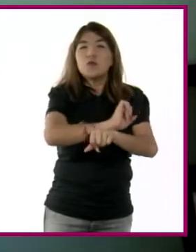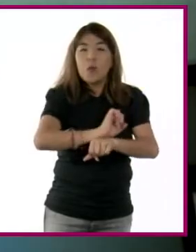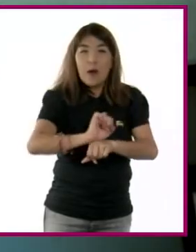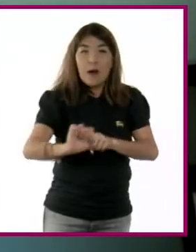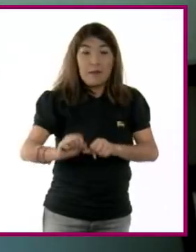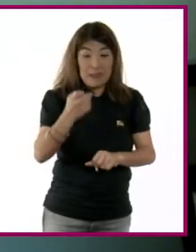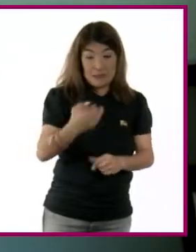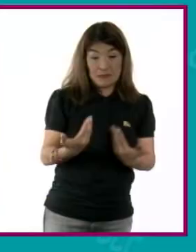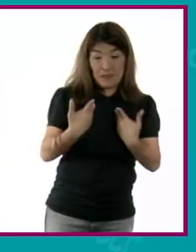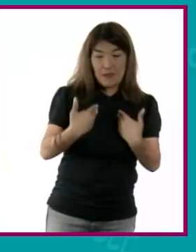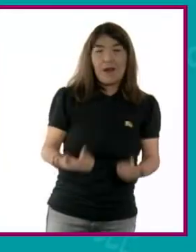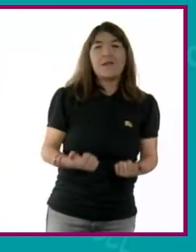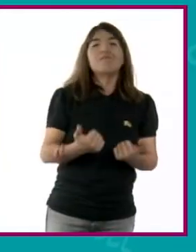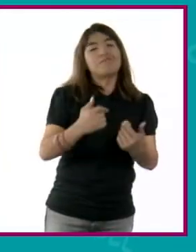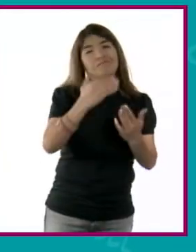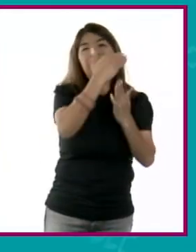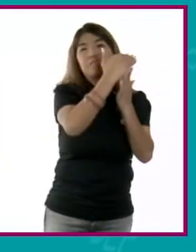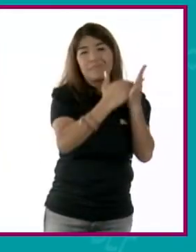las interpretaciones son menores.